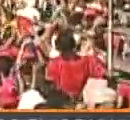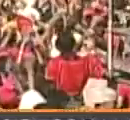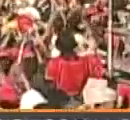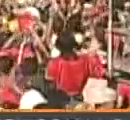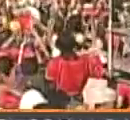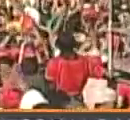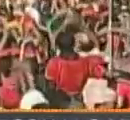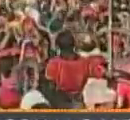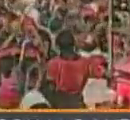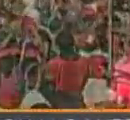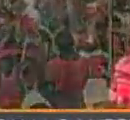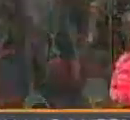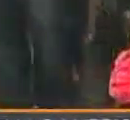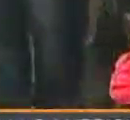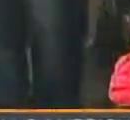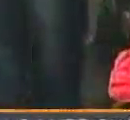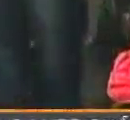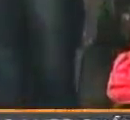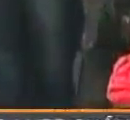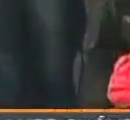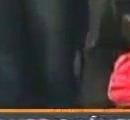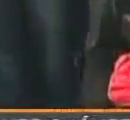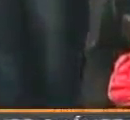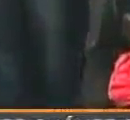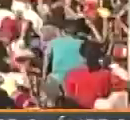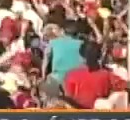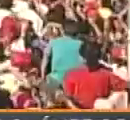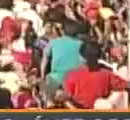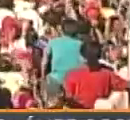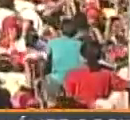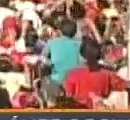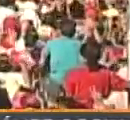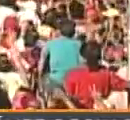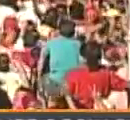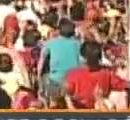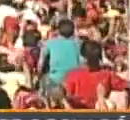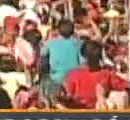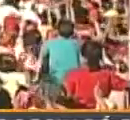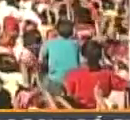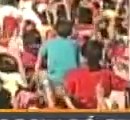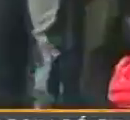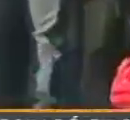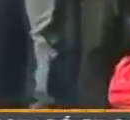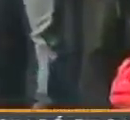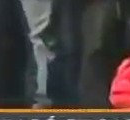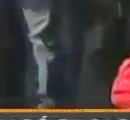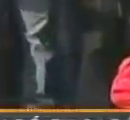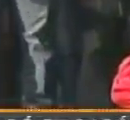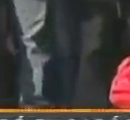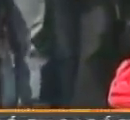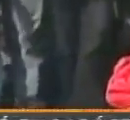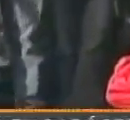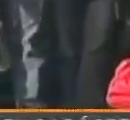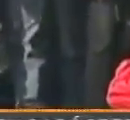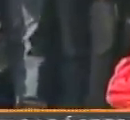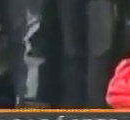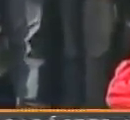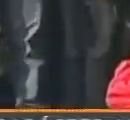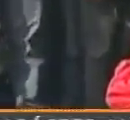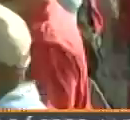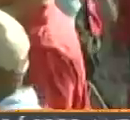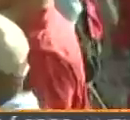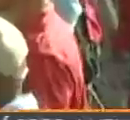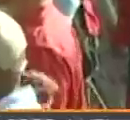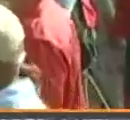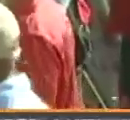Ven ustedes los rostros del pueblo venezolano que trabaja, que construye desde sus balcones, en las calles, con su carnet de